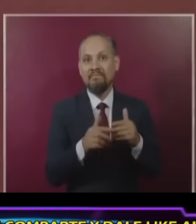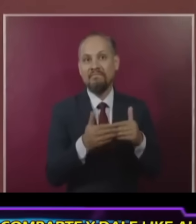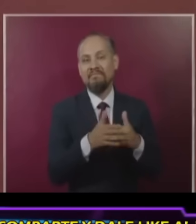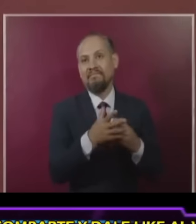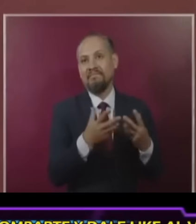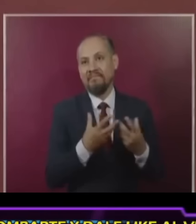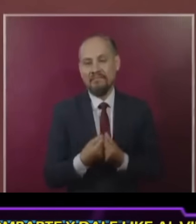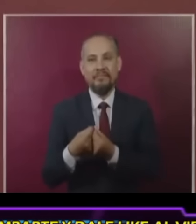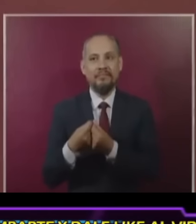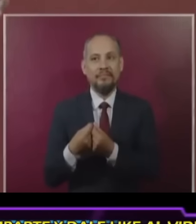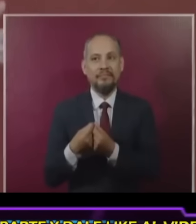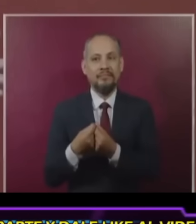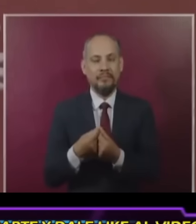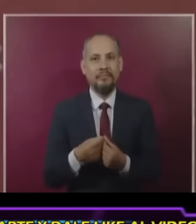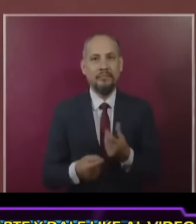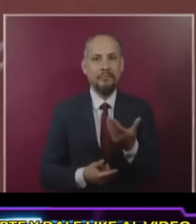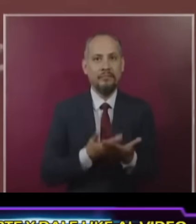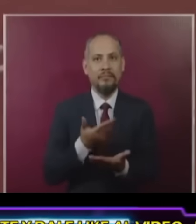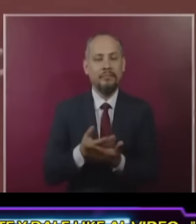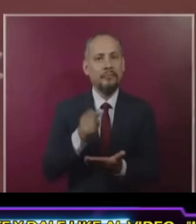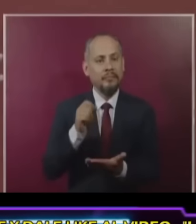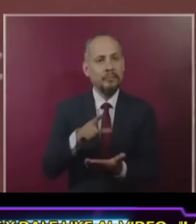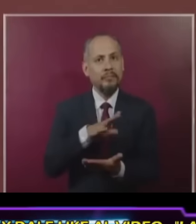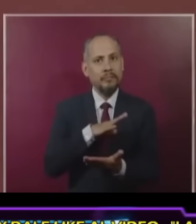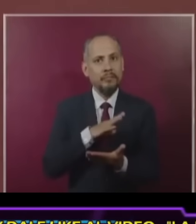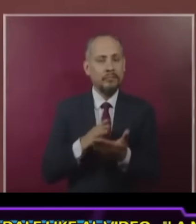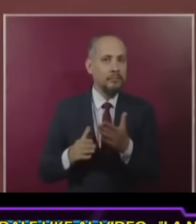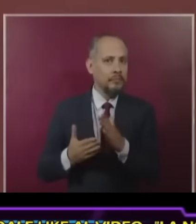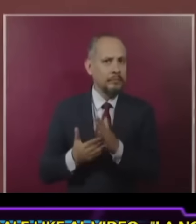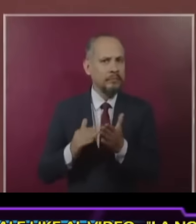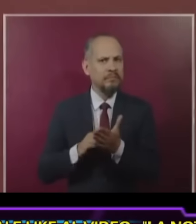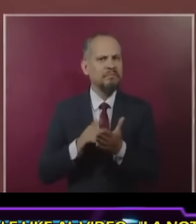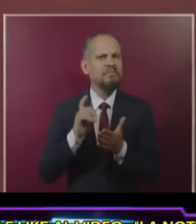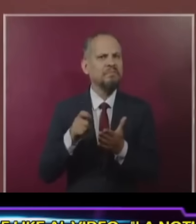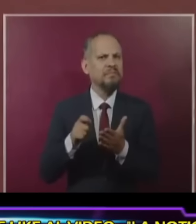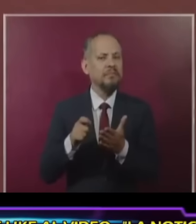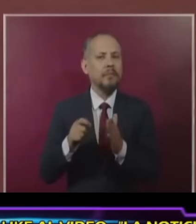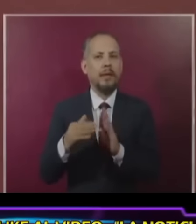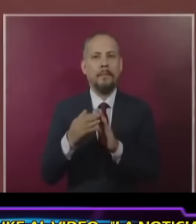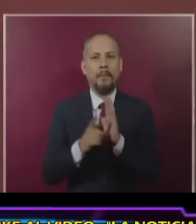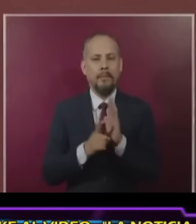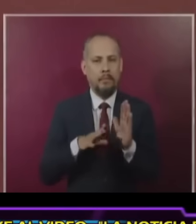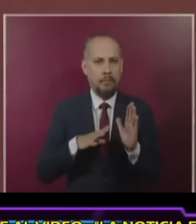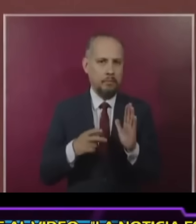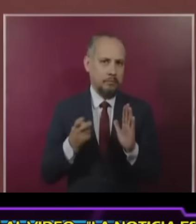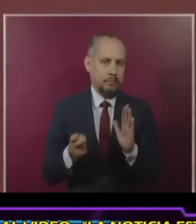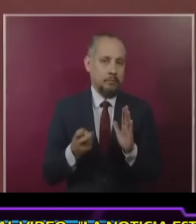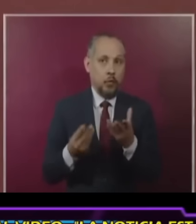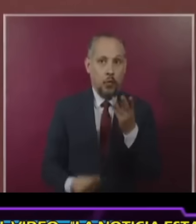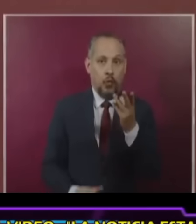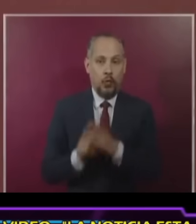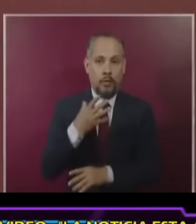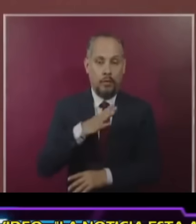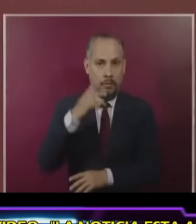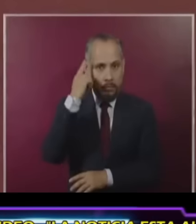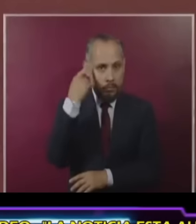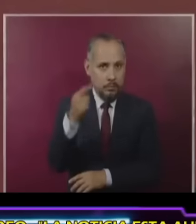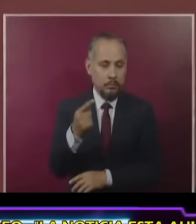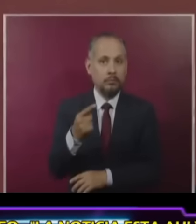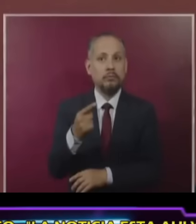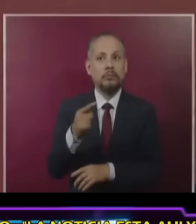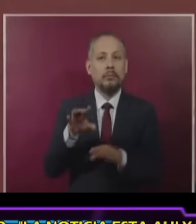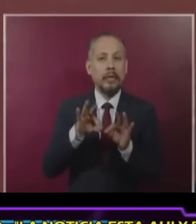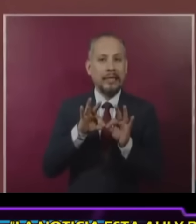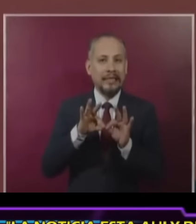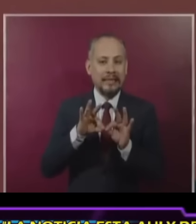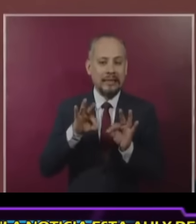entonces había una estrategia un método que pues no hay que inventar el hilo negro es lo que hoy